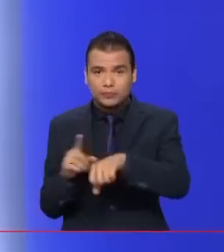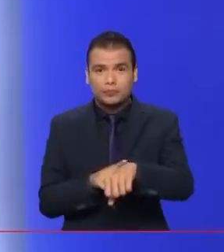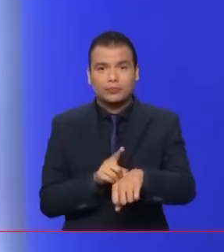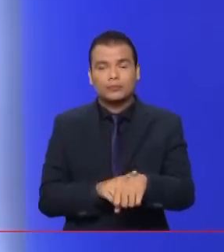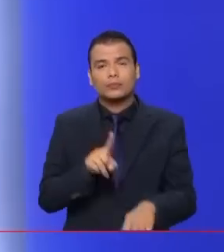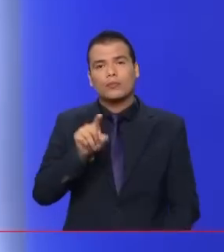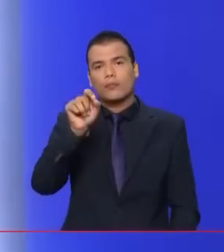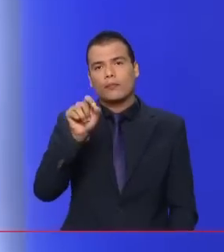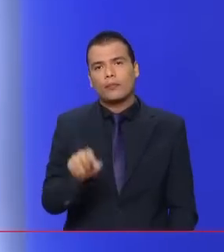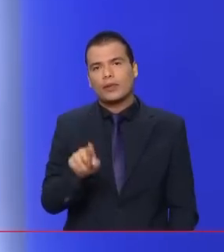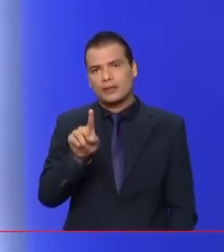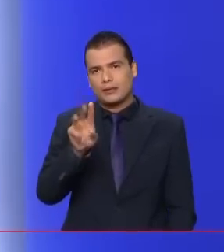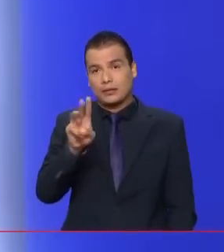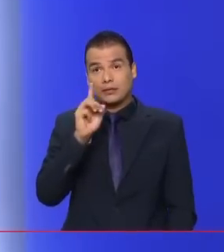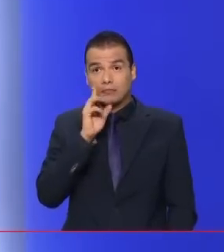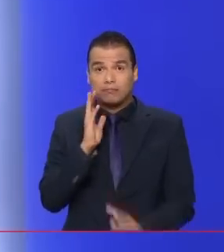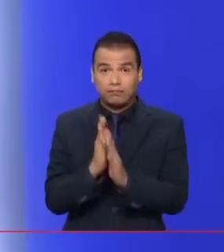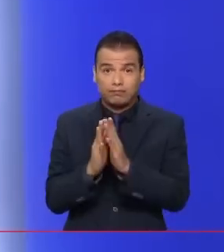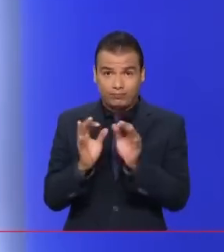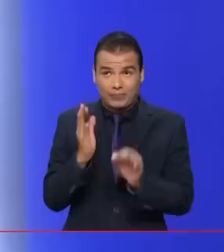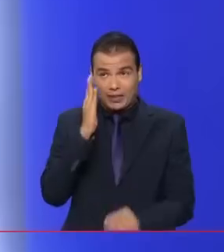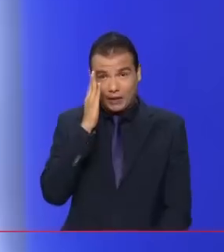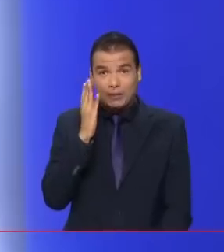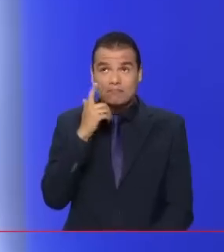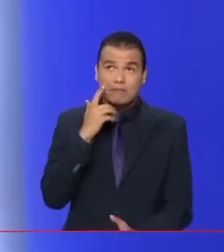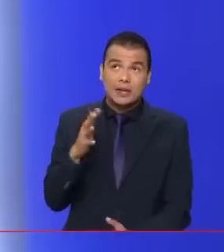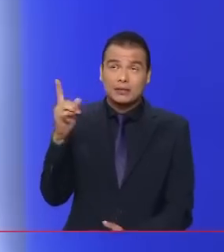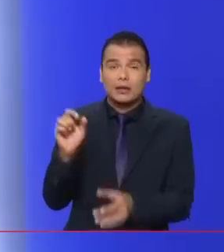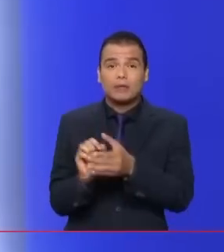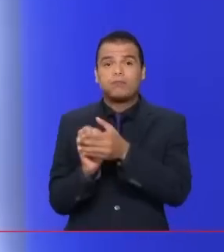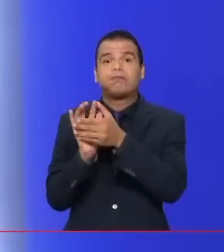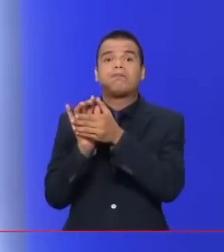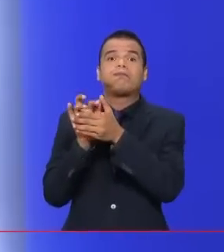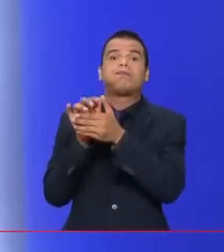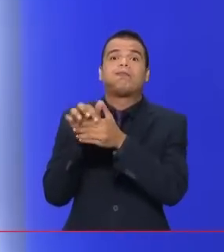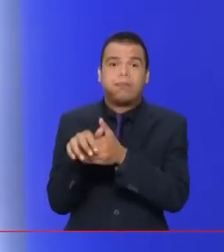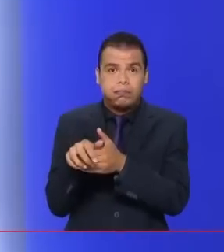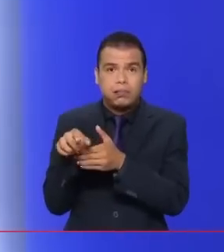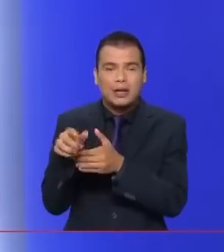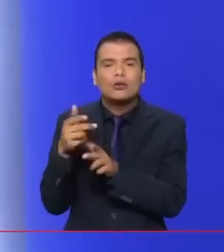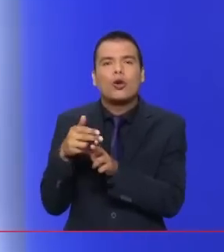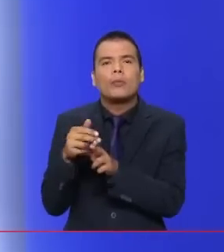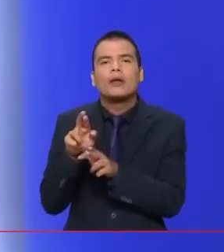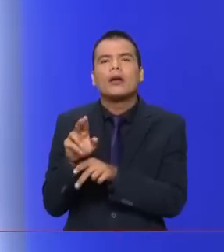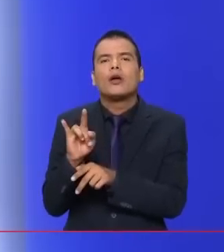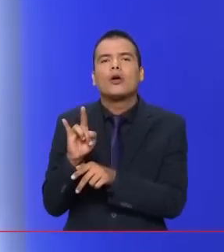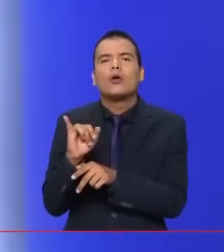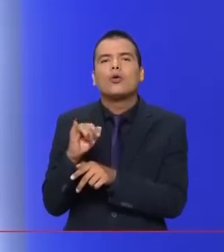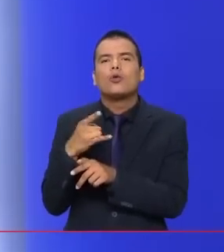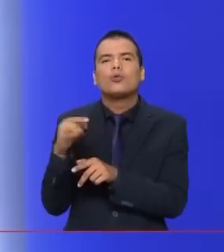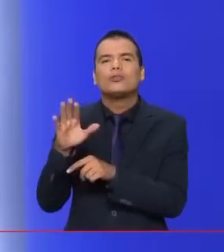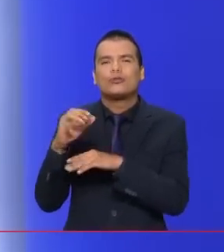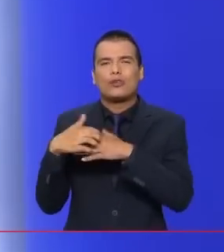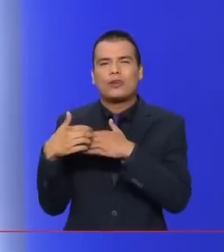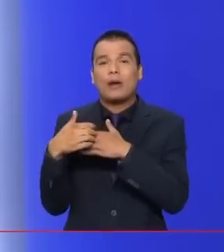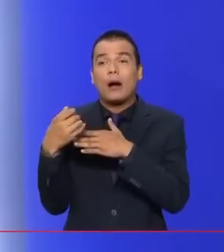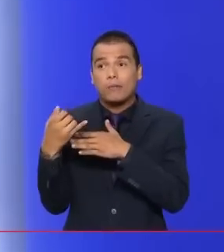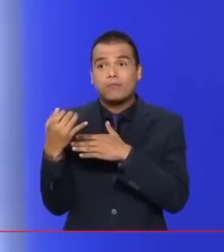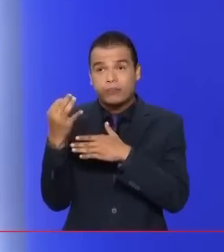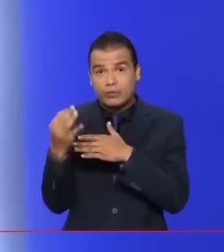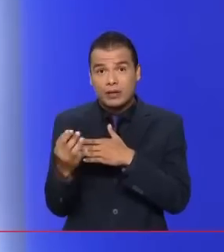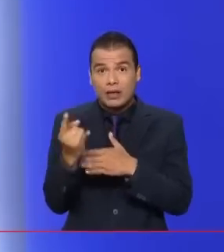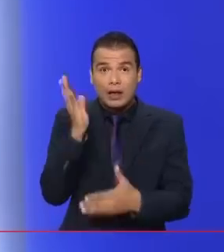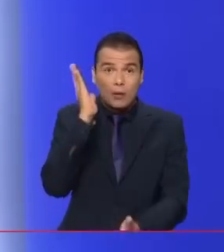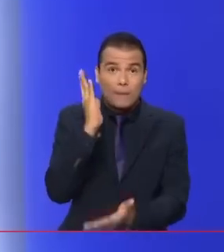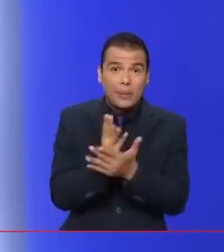Y ante la amenaza de erupción del volcán Nevado del Ruiz, las autoridades civiles y de socorro avanzan en la toma de medidas pertinentes para enfrentar